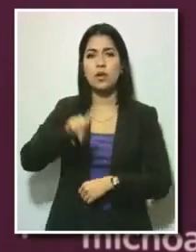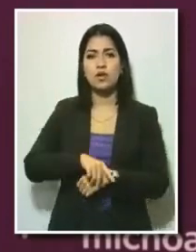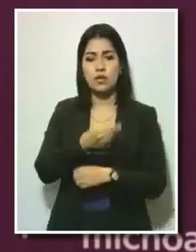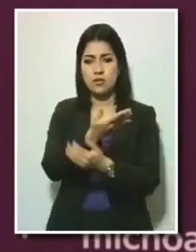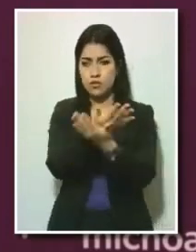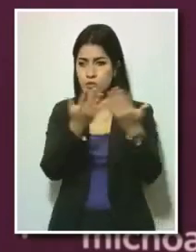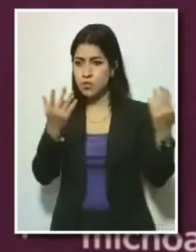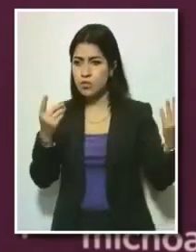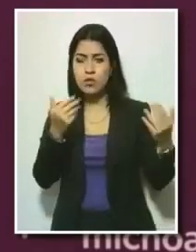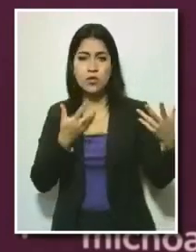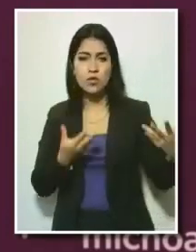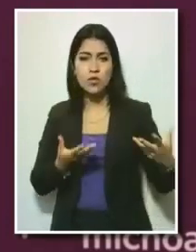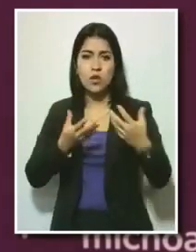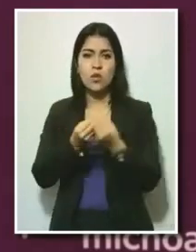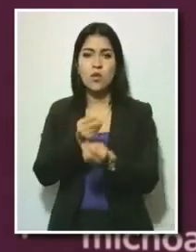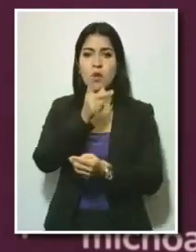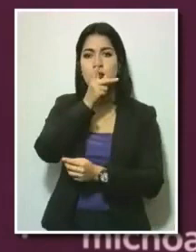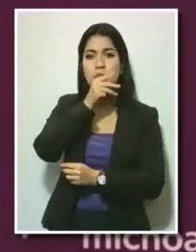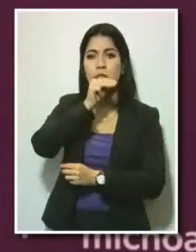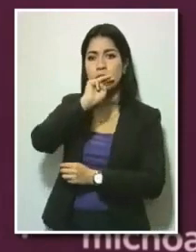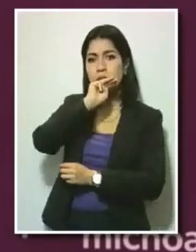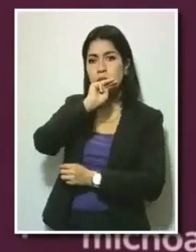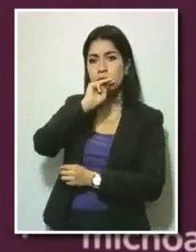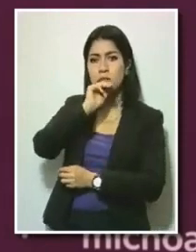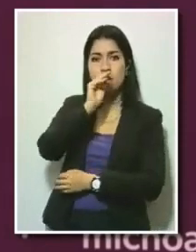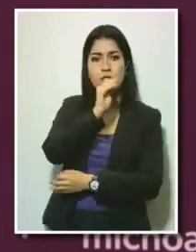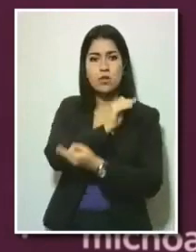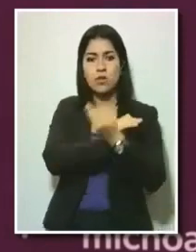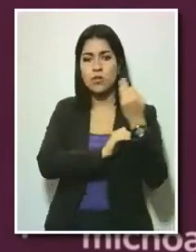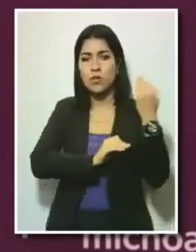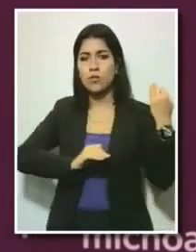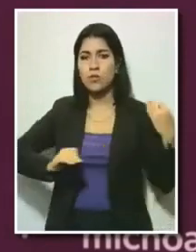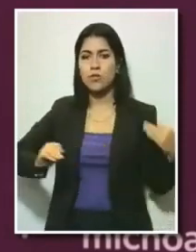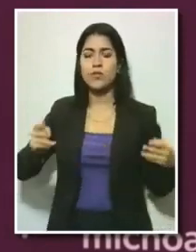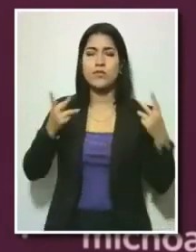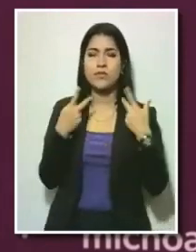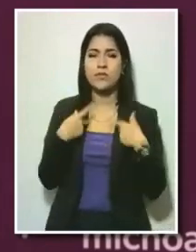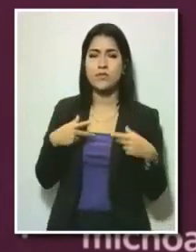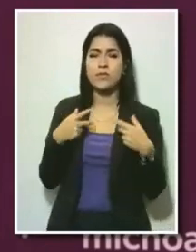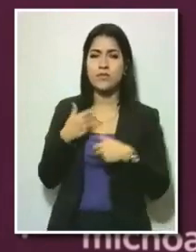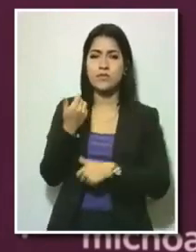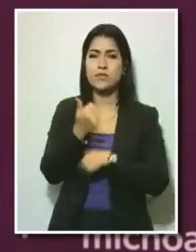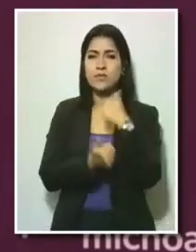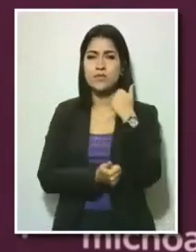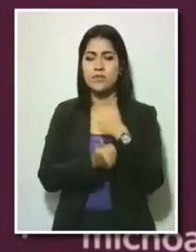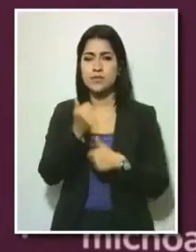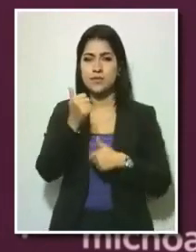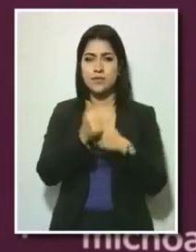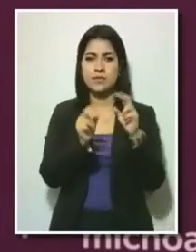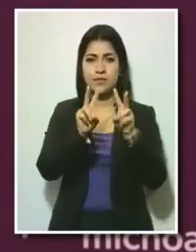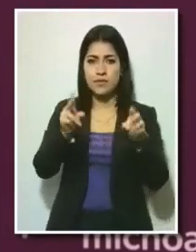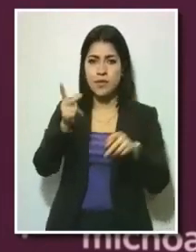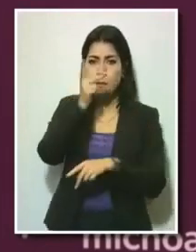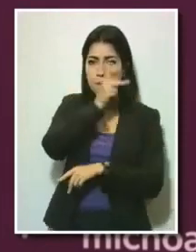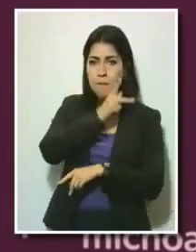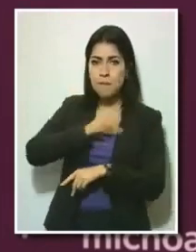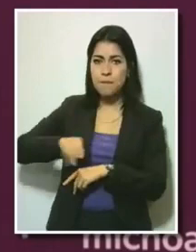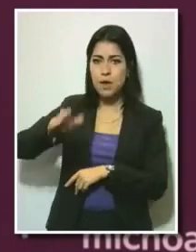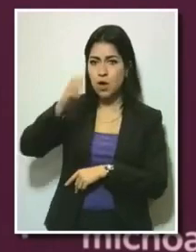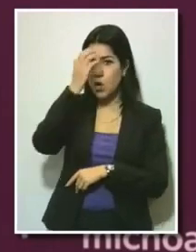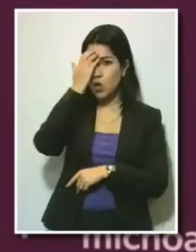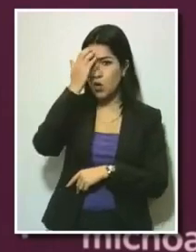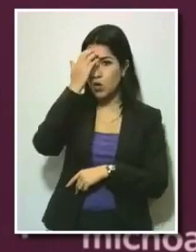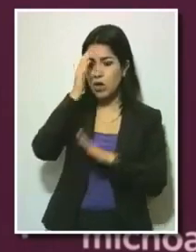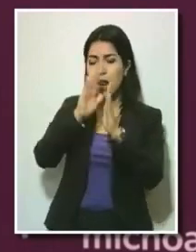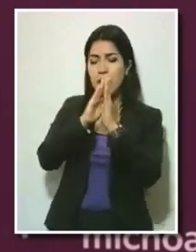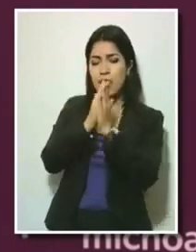los papás, mamás y todos aquellos que están involucrados en el proceso pedagógico, conozcan los libros, vayamos